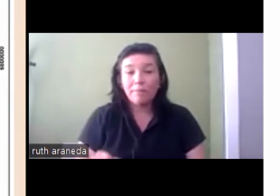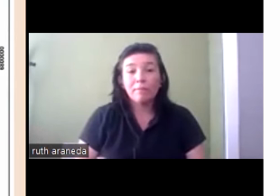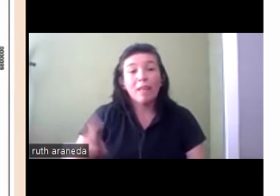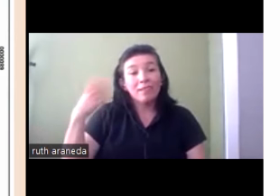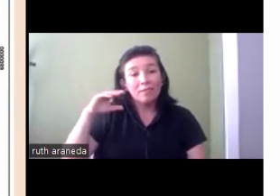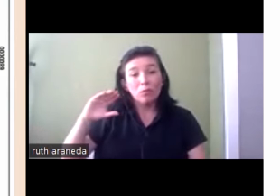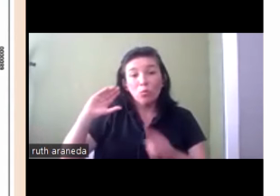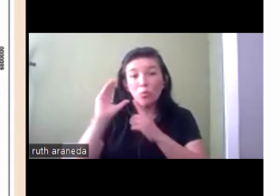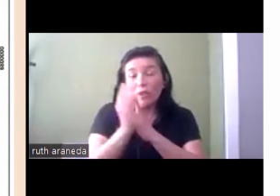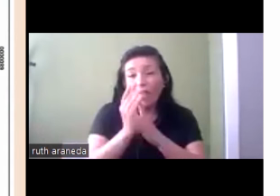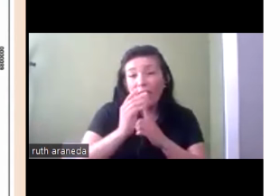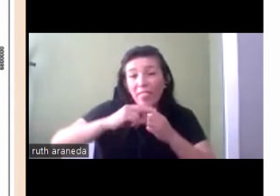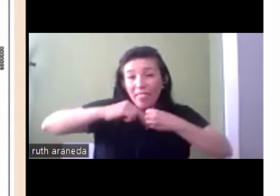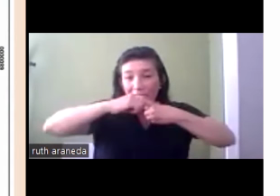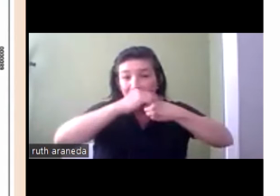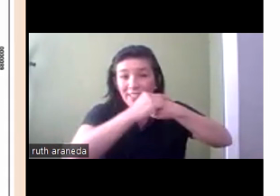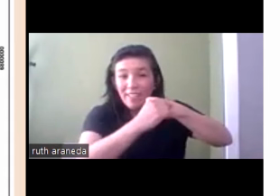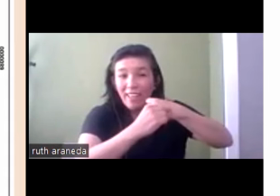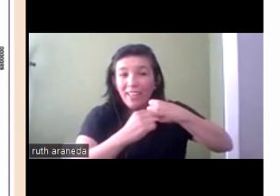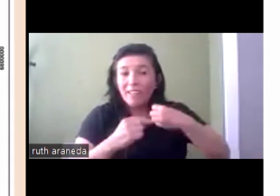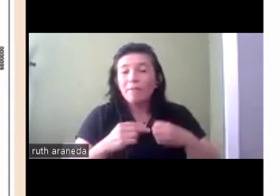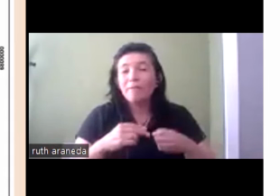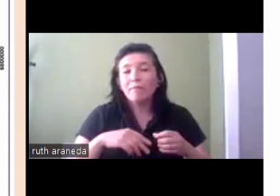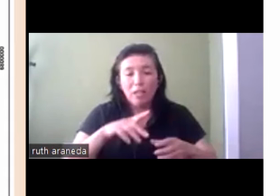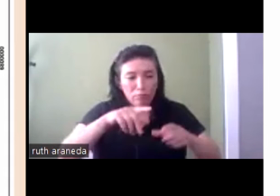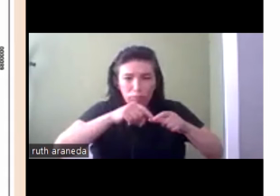se dio por gran parte de la zona.